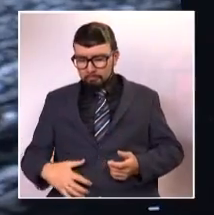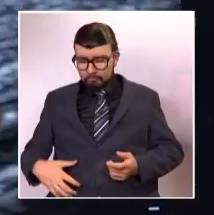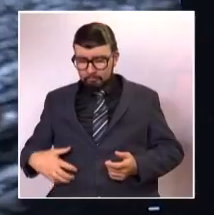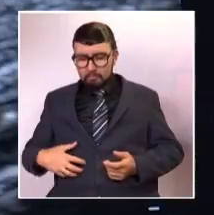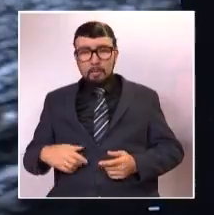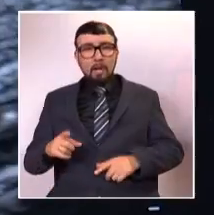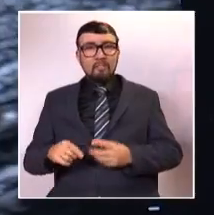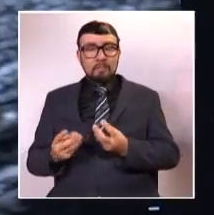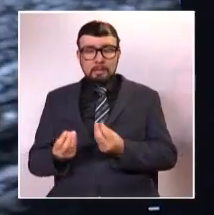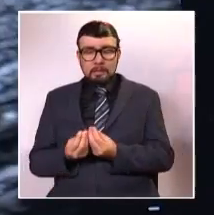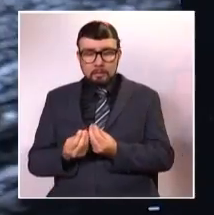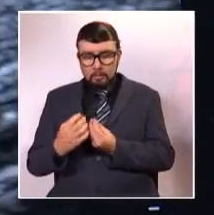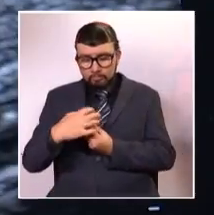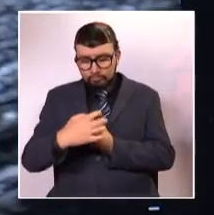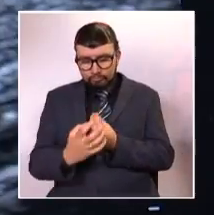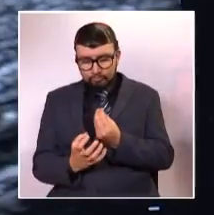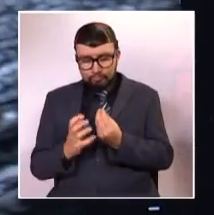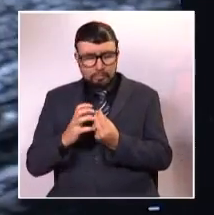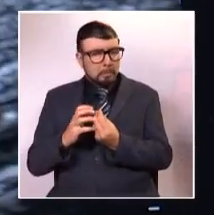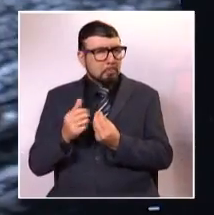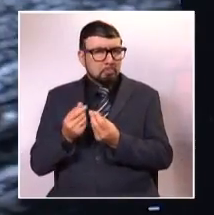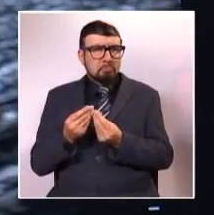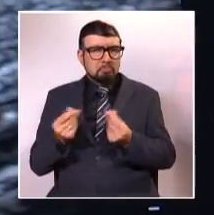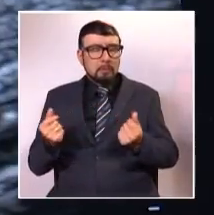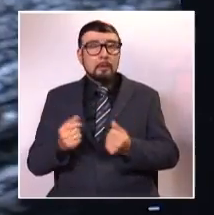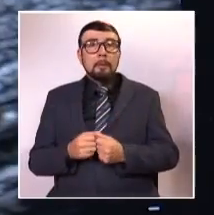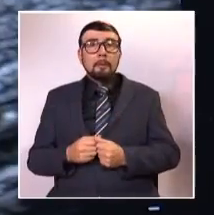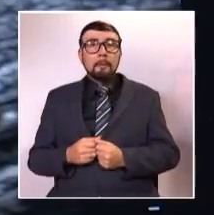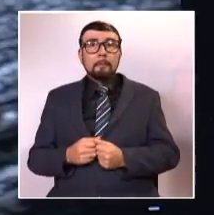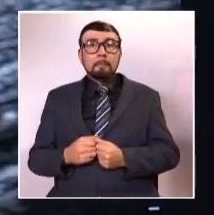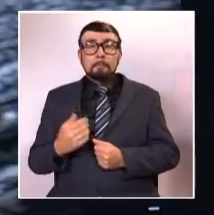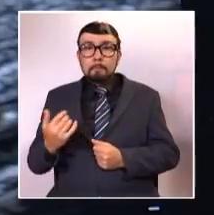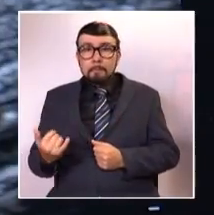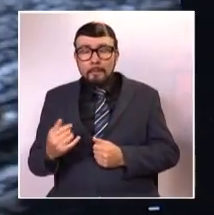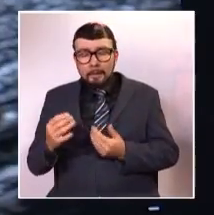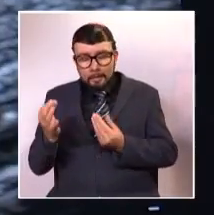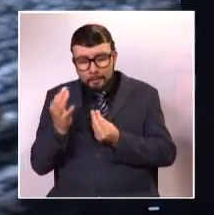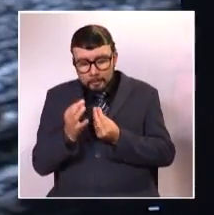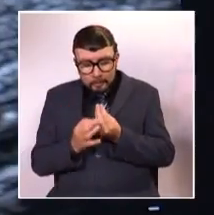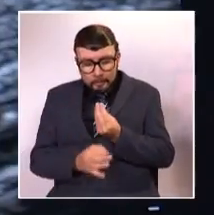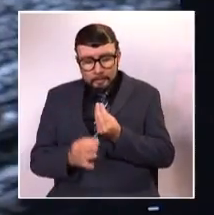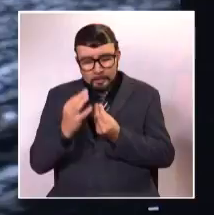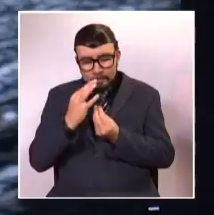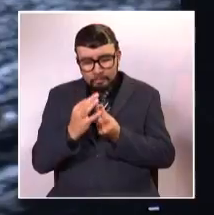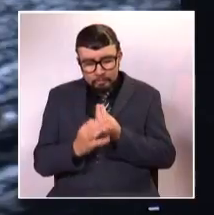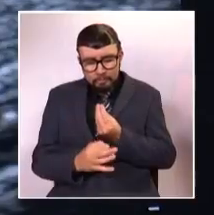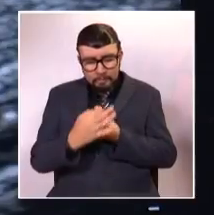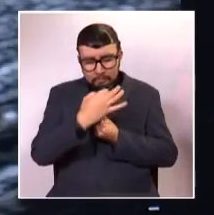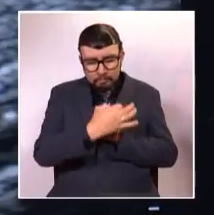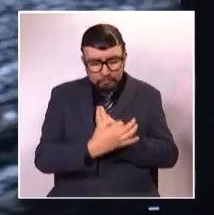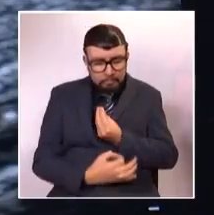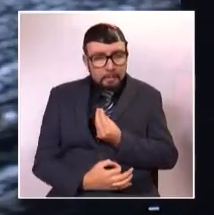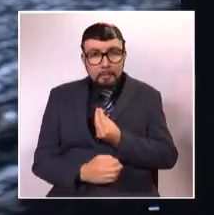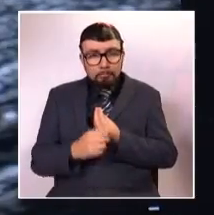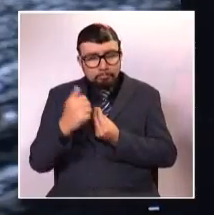de testículo. Miramos todos los plejos de acá, las venitas, todos los vasitos,